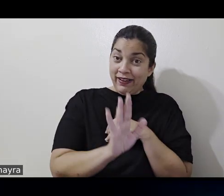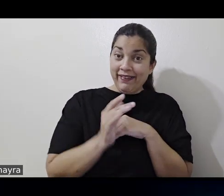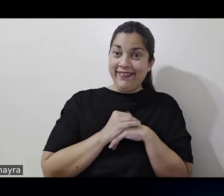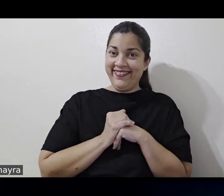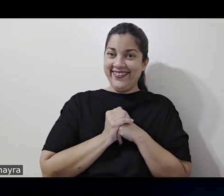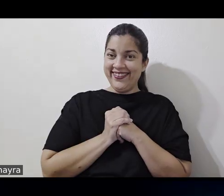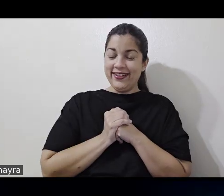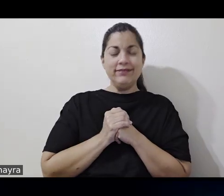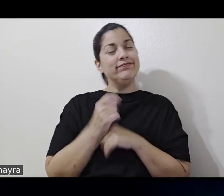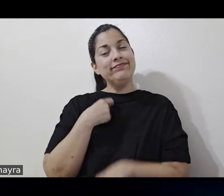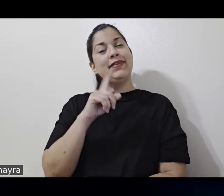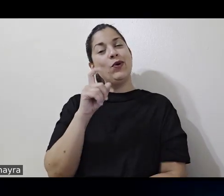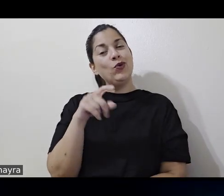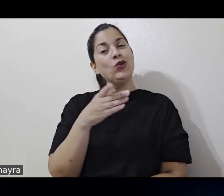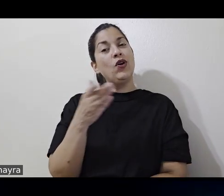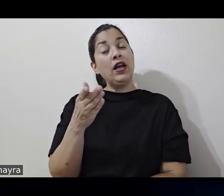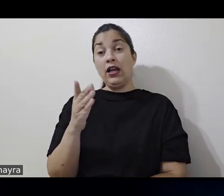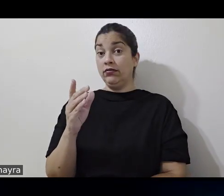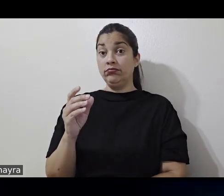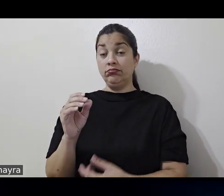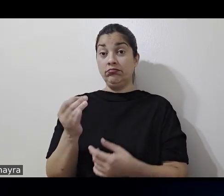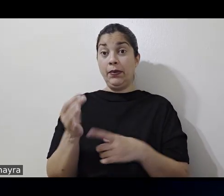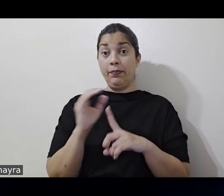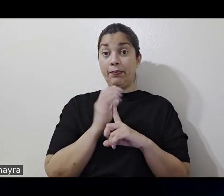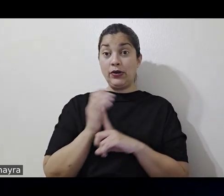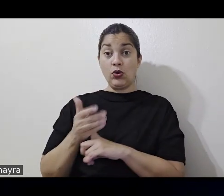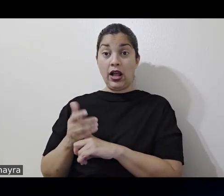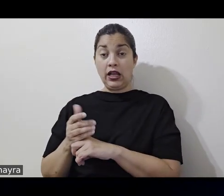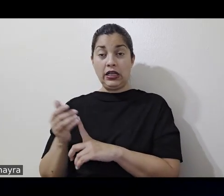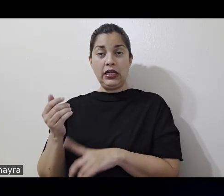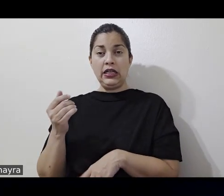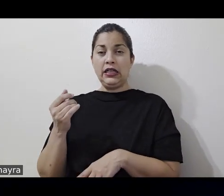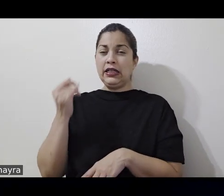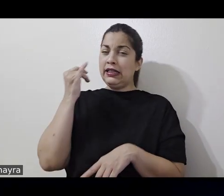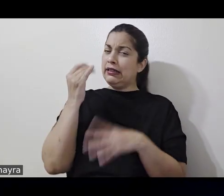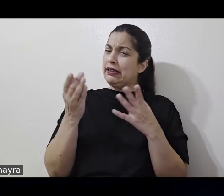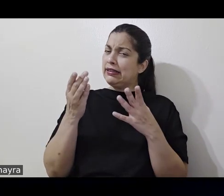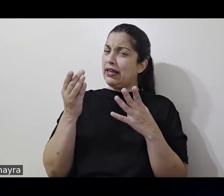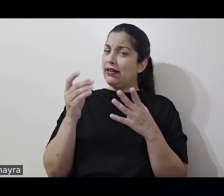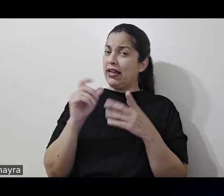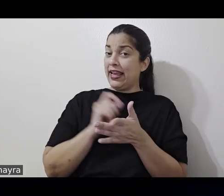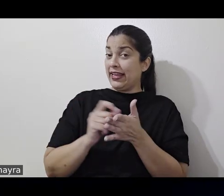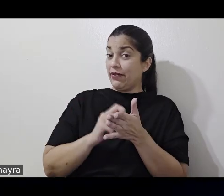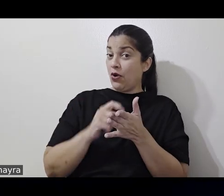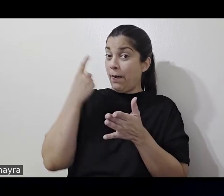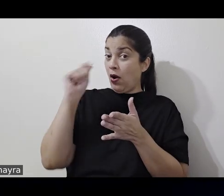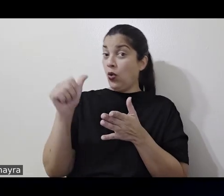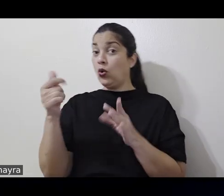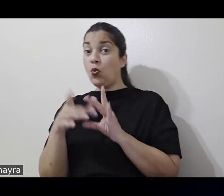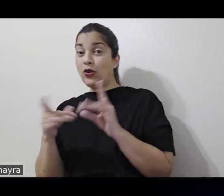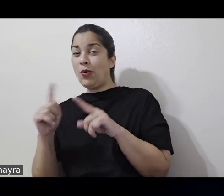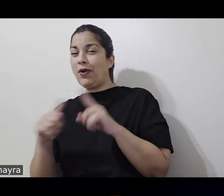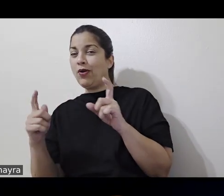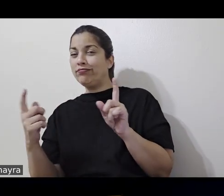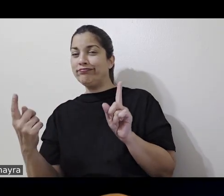la pregunta es que hay personajes que tú dices que si él lo escribió en otros cuentos, pero hay personajes que cruzan. Están en